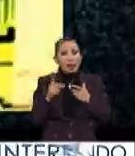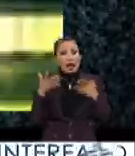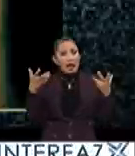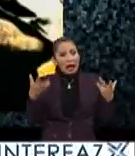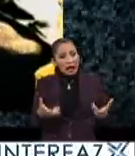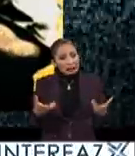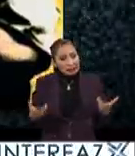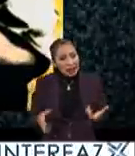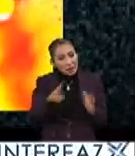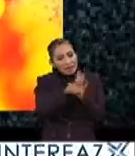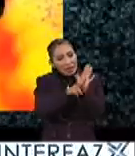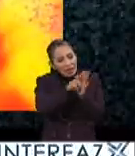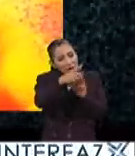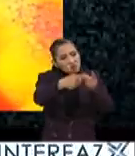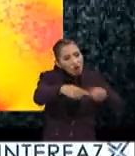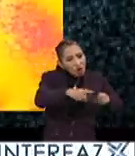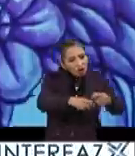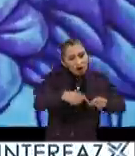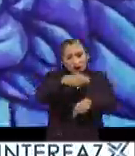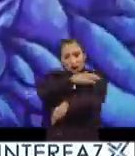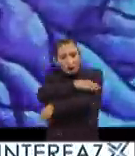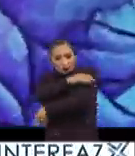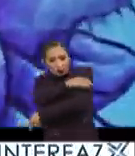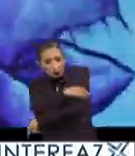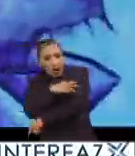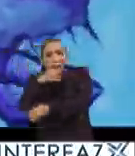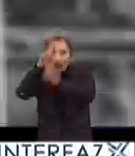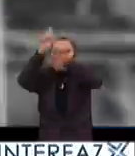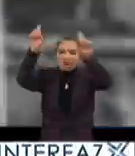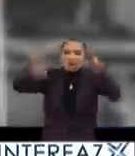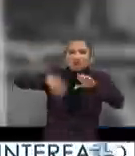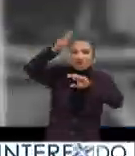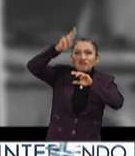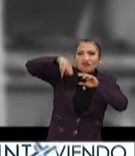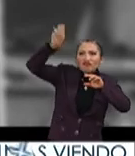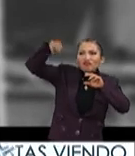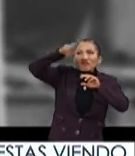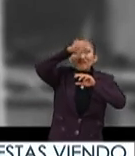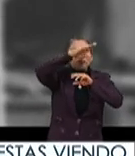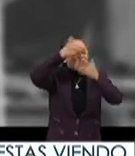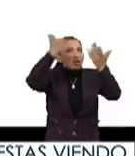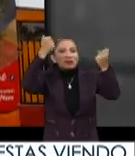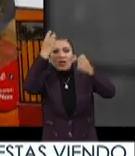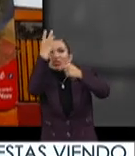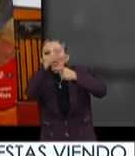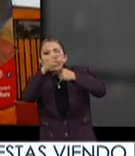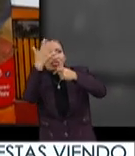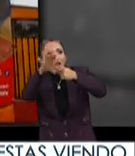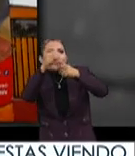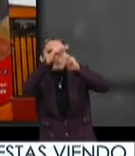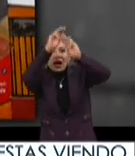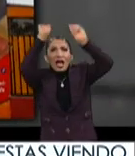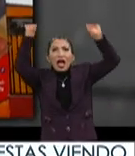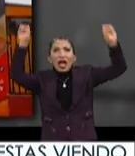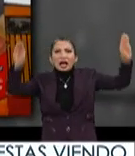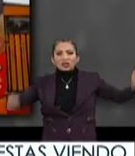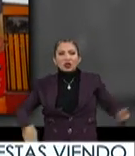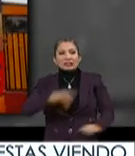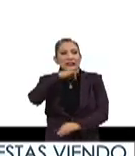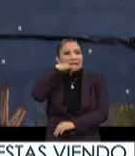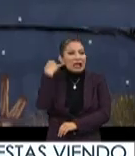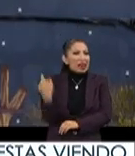hacer un video de música, un tatuaje, un mural de, no sé, 10 metros de altura en Santiago de